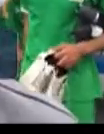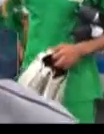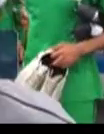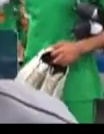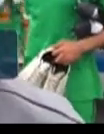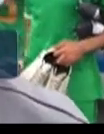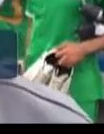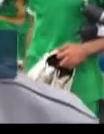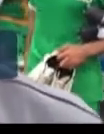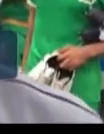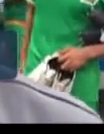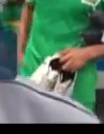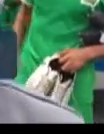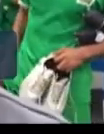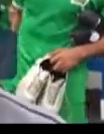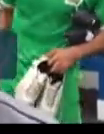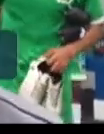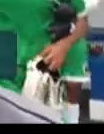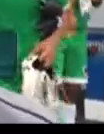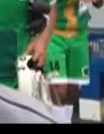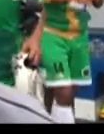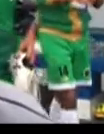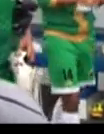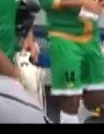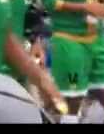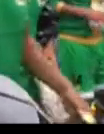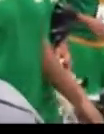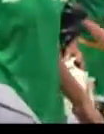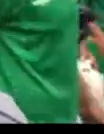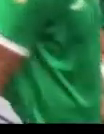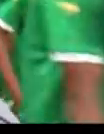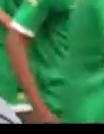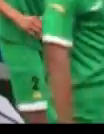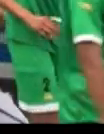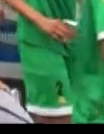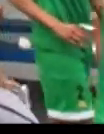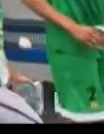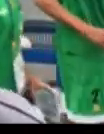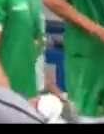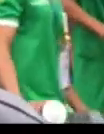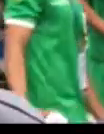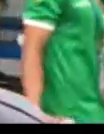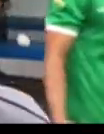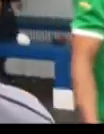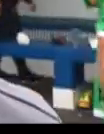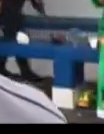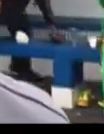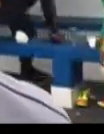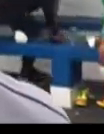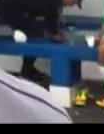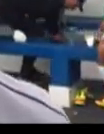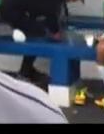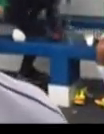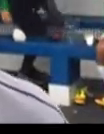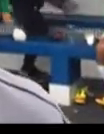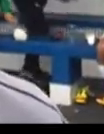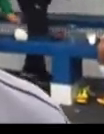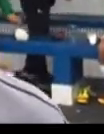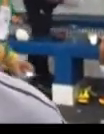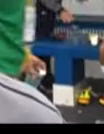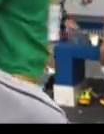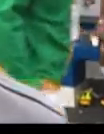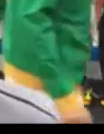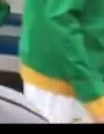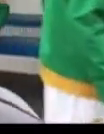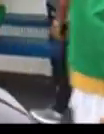Estados Unidos era el equipo más fuerte que nosotros veíamos en el papel. No podemos descuidarnos por eso de Brasil, pero